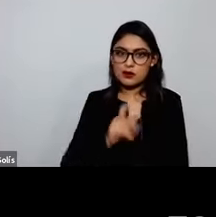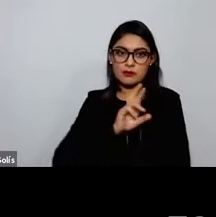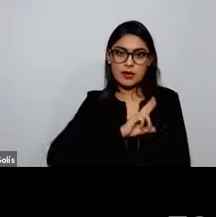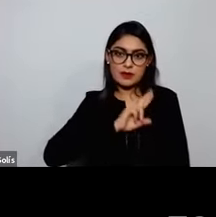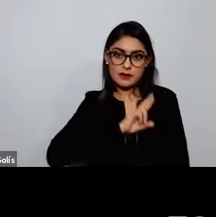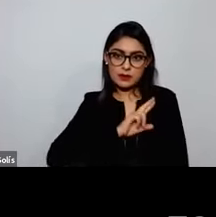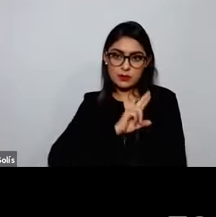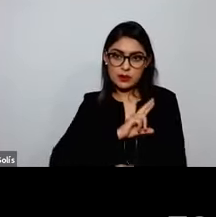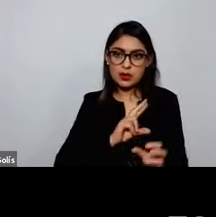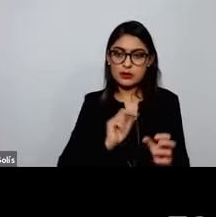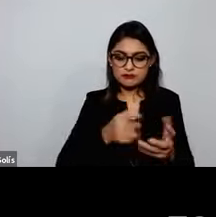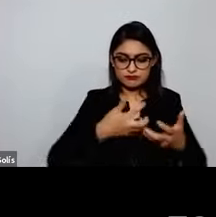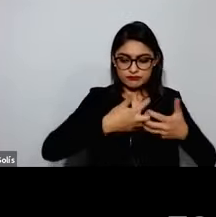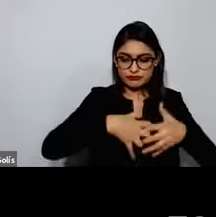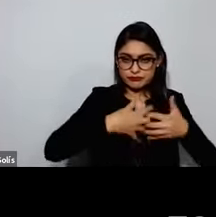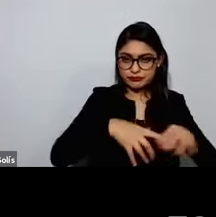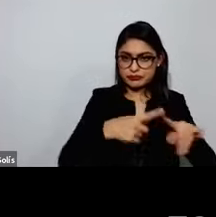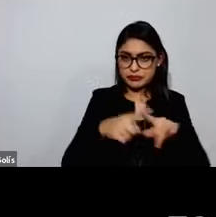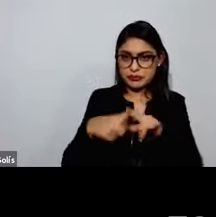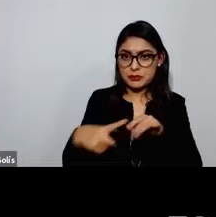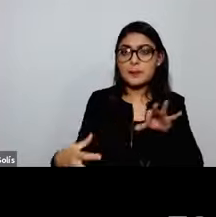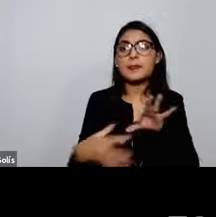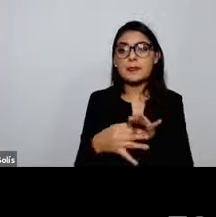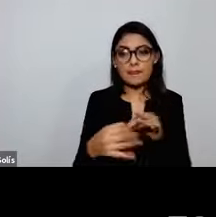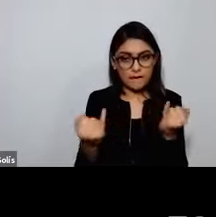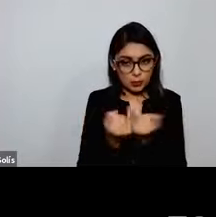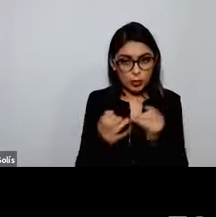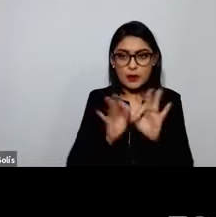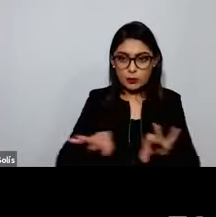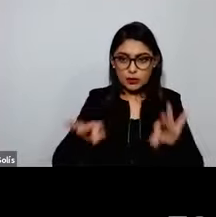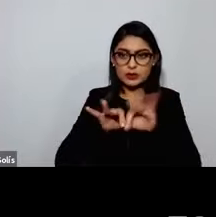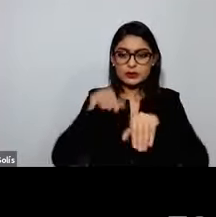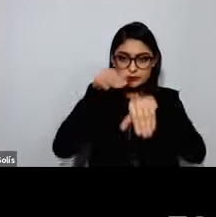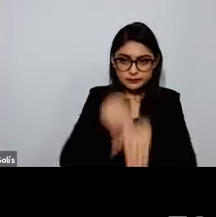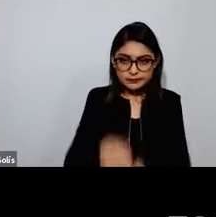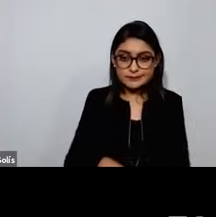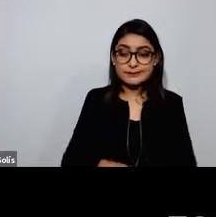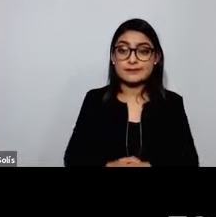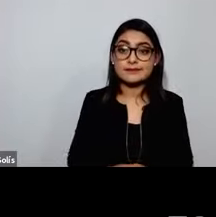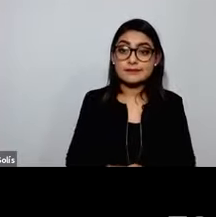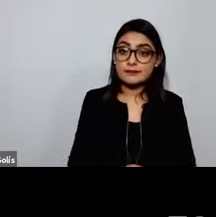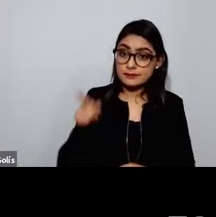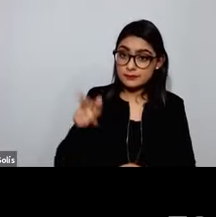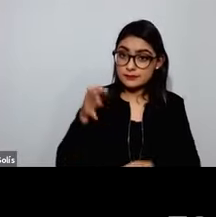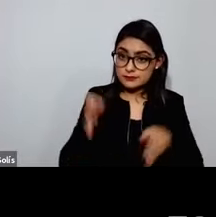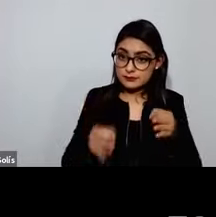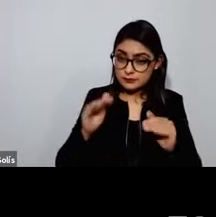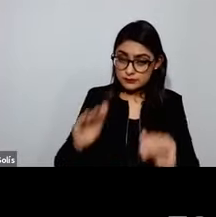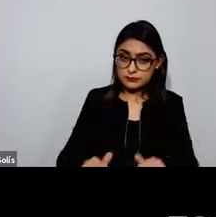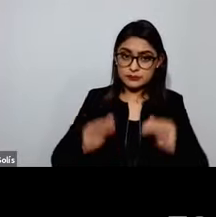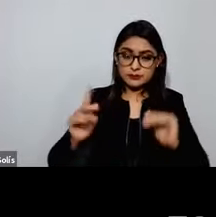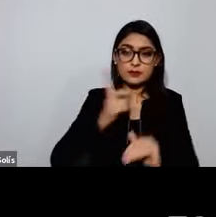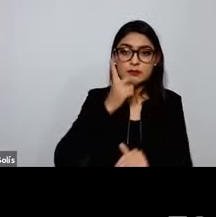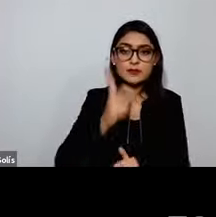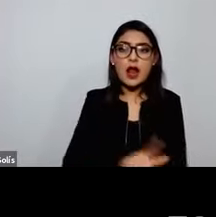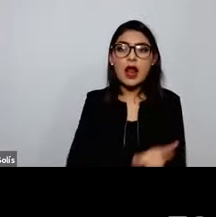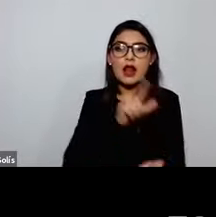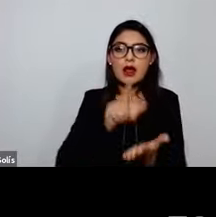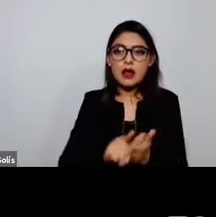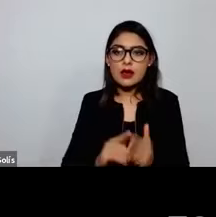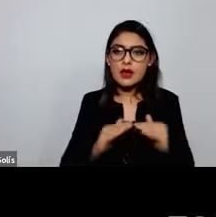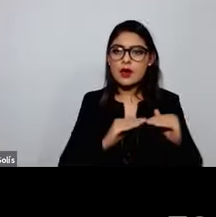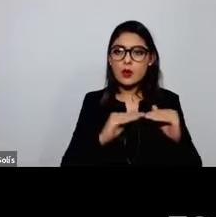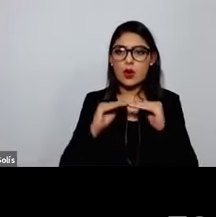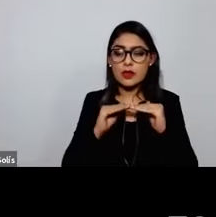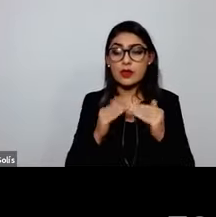tiene especial relevancia. En este amparo en revisión, la Corte también habla de la igualdad en la ley y la igualdad ante la